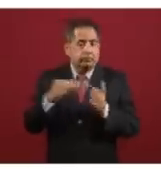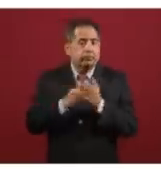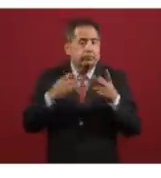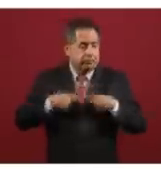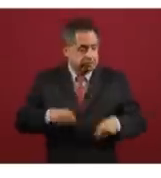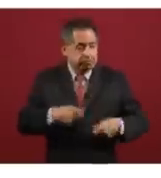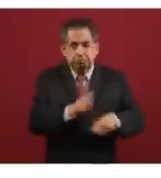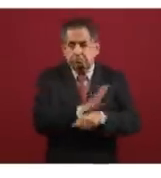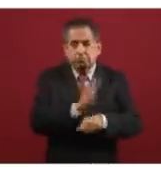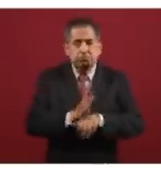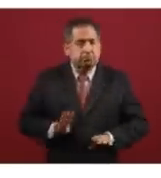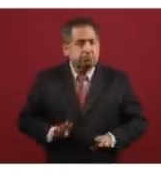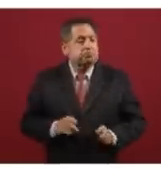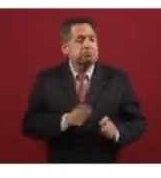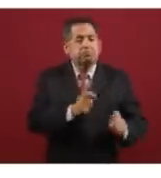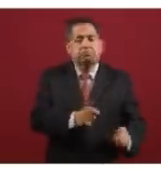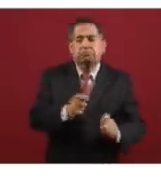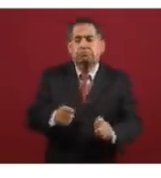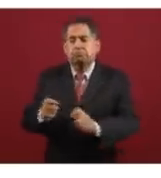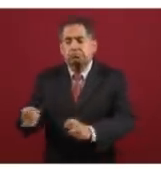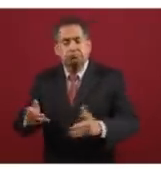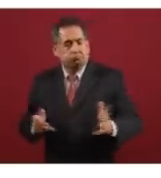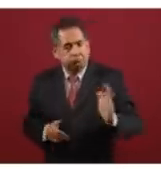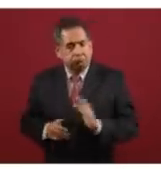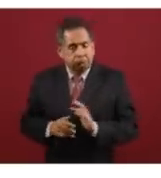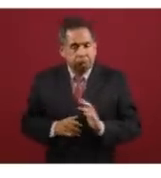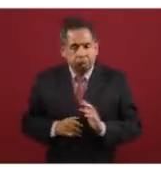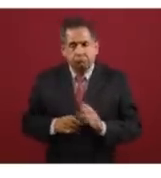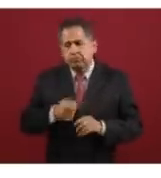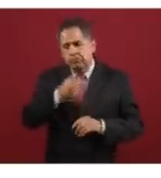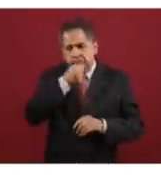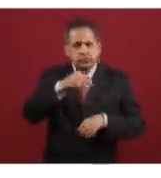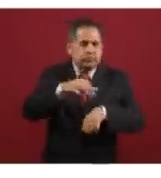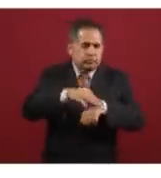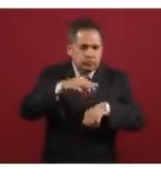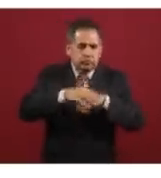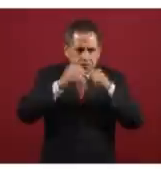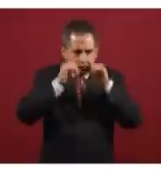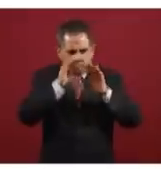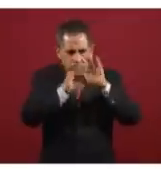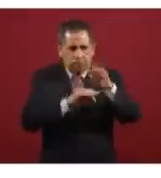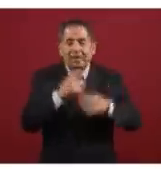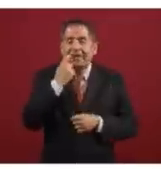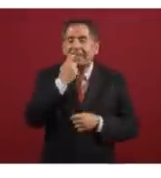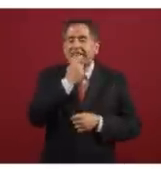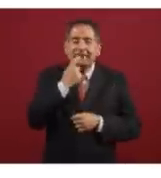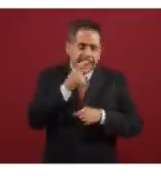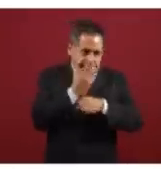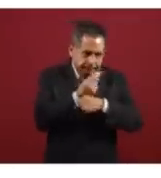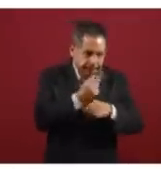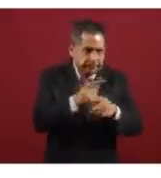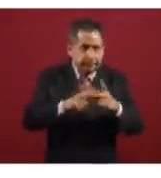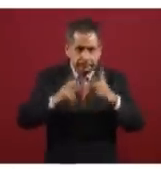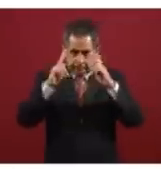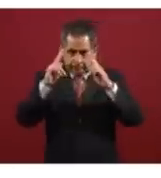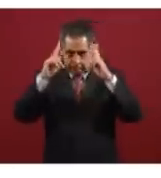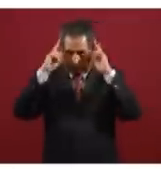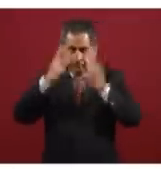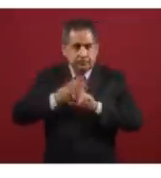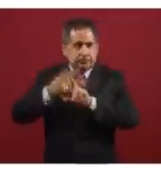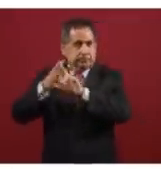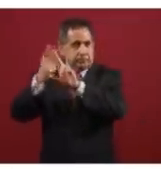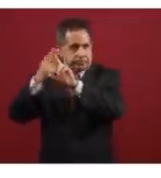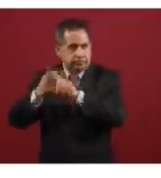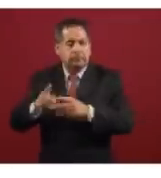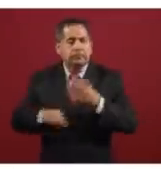beneficiadas. Y las actividades que desarrollamos pues son las consultas médicas y odontológicas, cortes de pelo, aplicaciones de